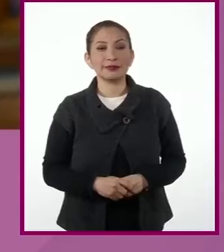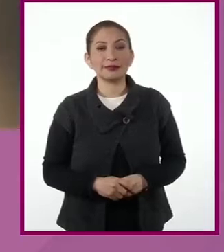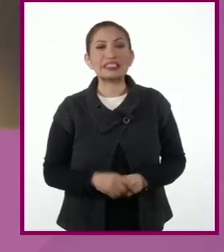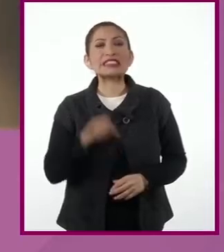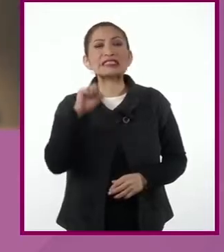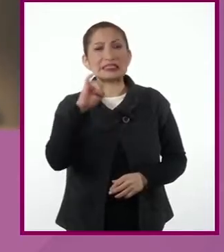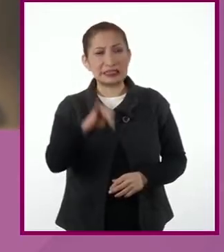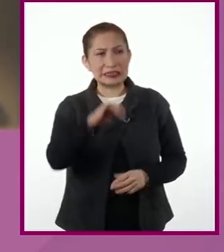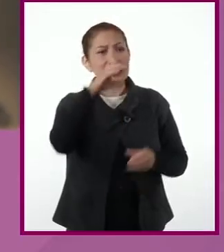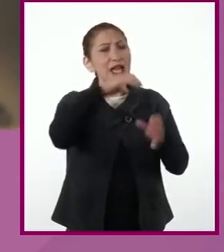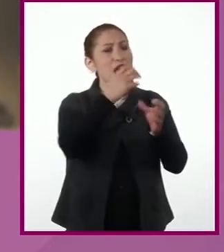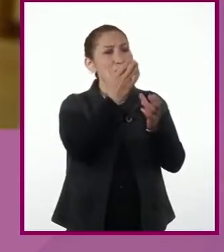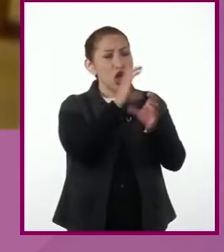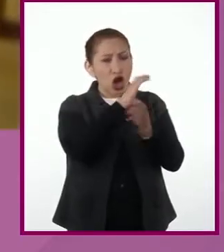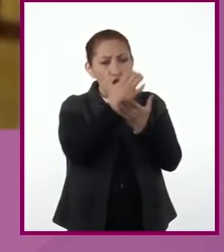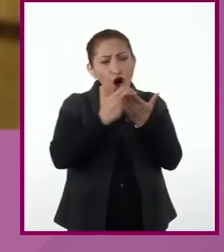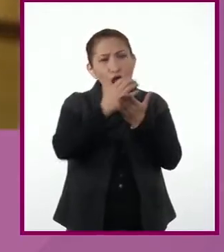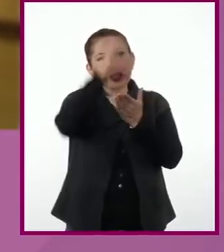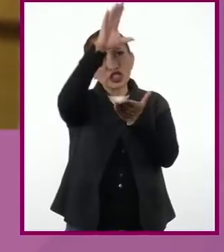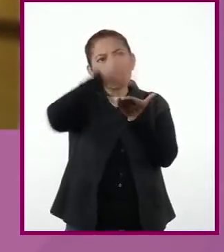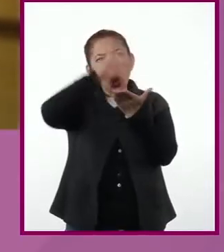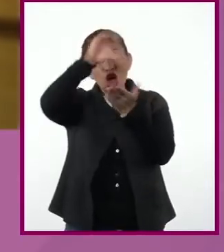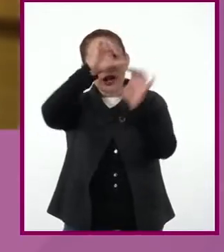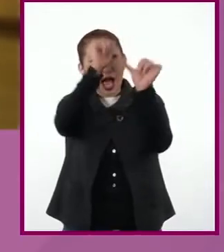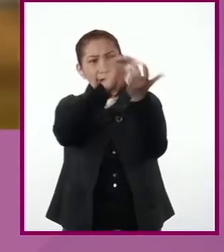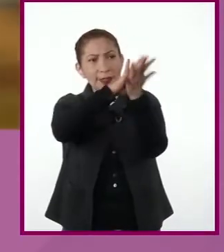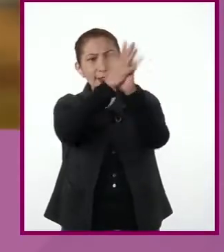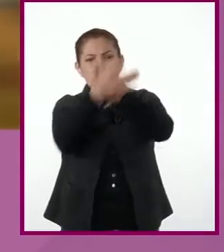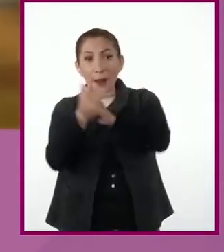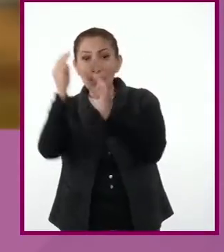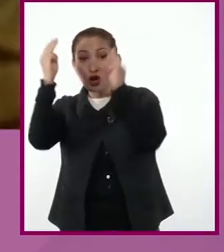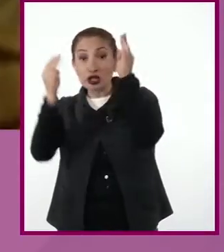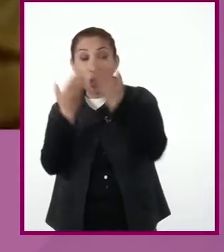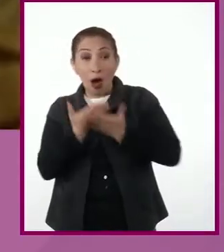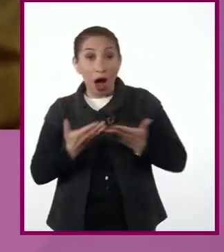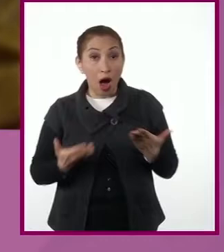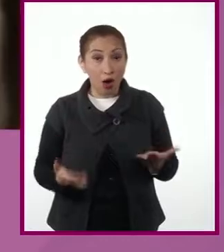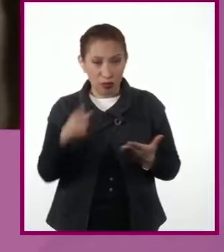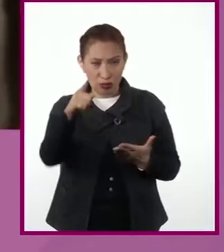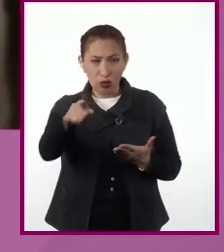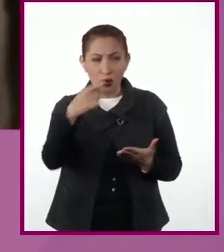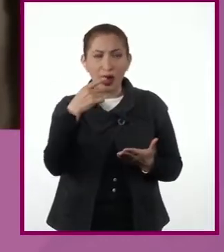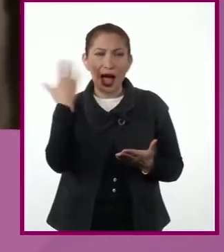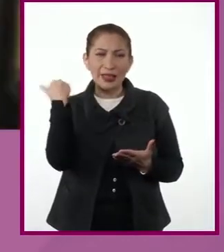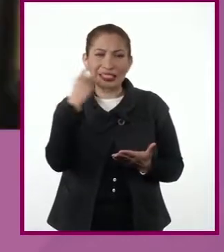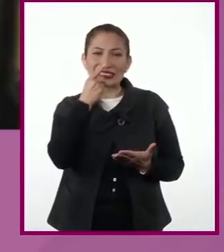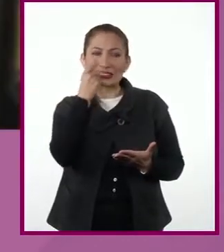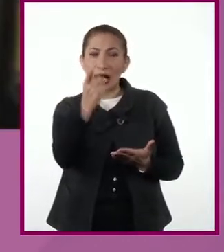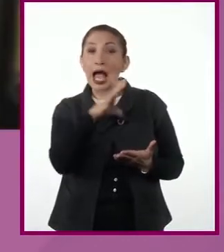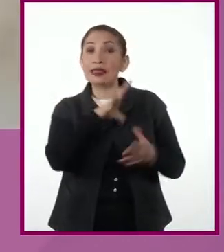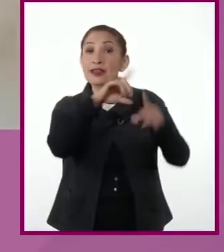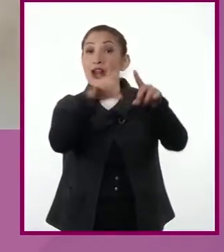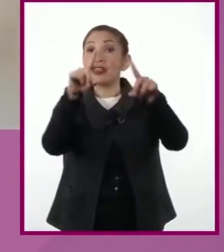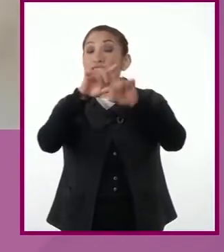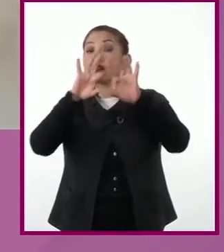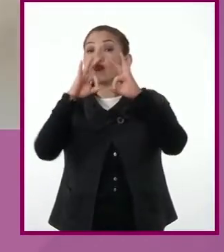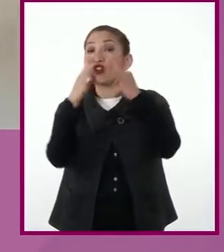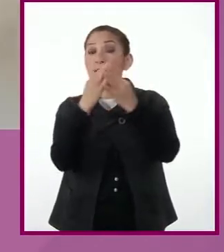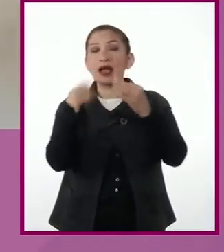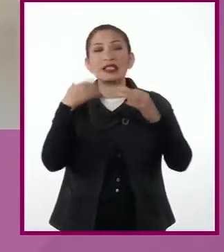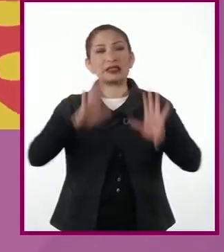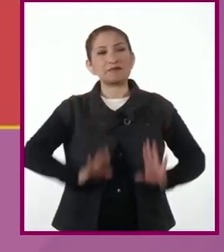Aunque las colecciones de arte fueron las que hicieron nacer los museos, en la actualidad, como ustedes lo han mencionado, hay diversos tipos de